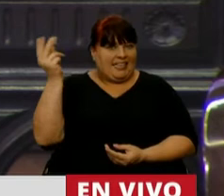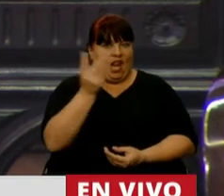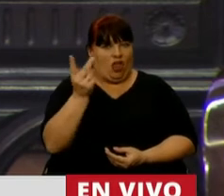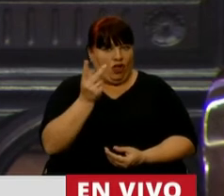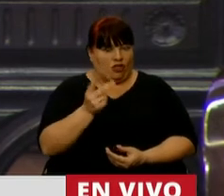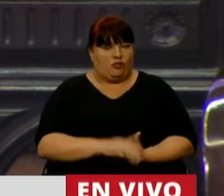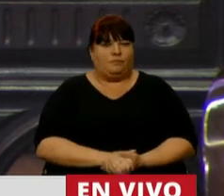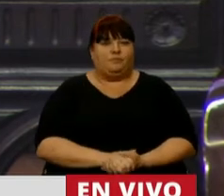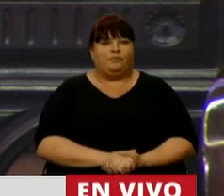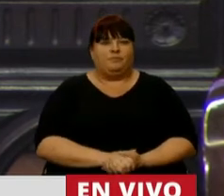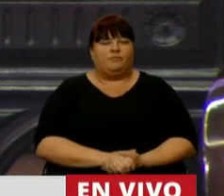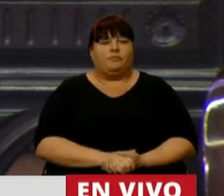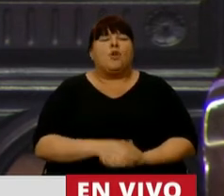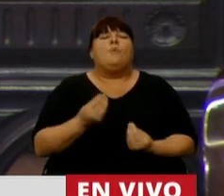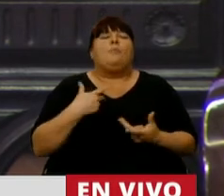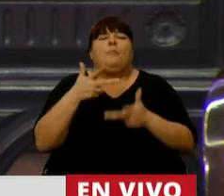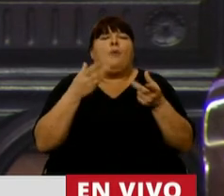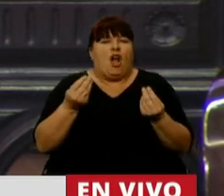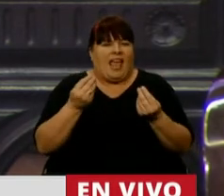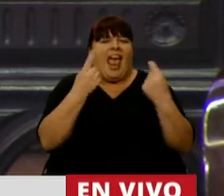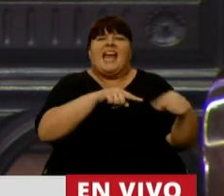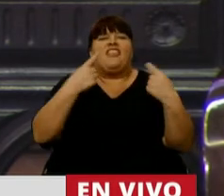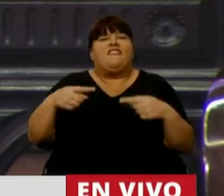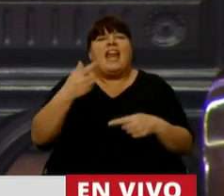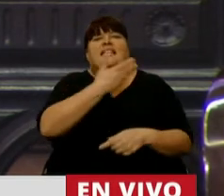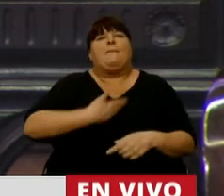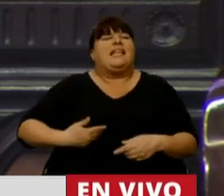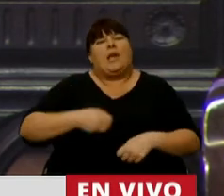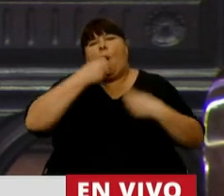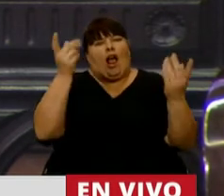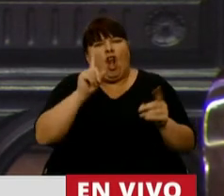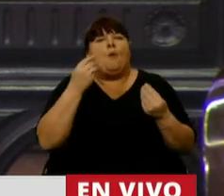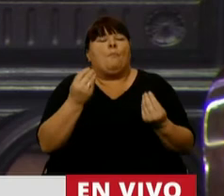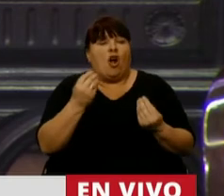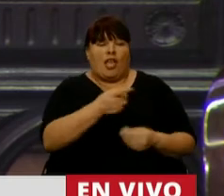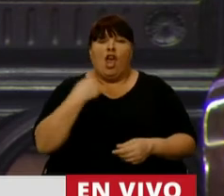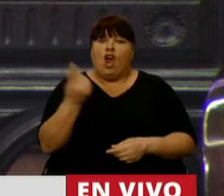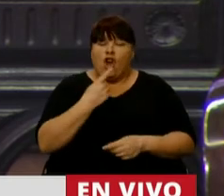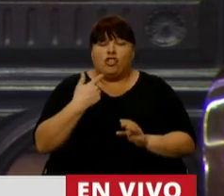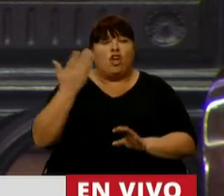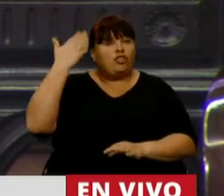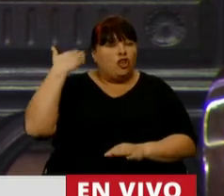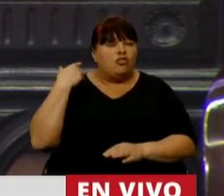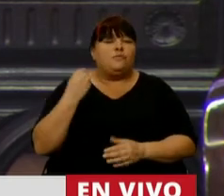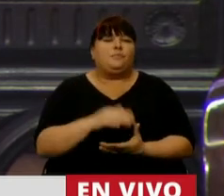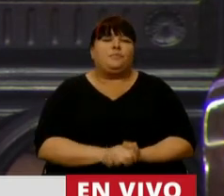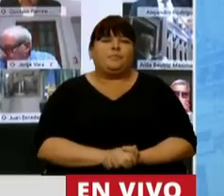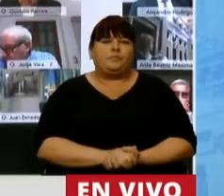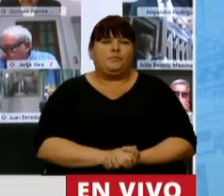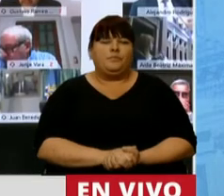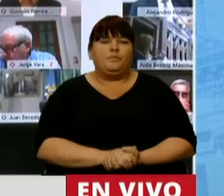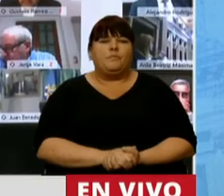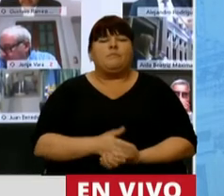Fernández de Kirchner, señora presidenta. ¿Y por qué digo esto? Que no es lo mismo cualquier presidente. Porque a nosotros nos pasaba, señora presidenta,